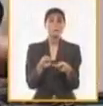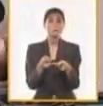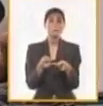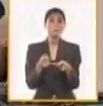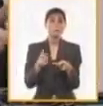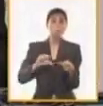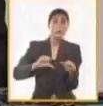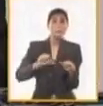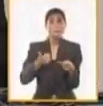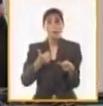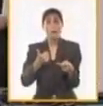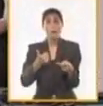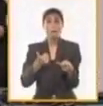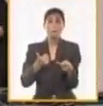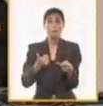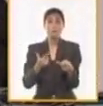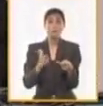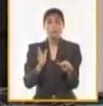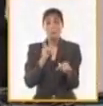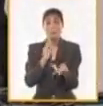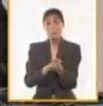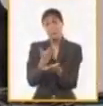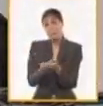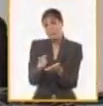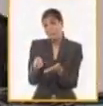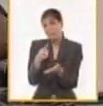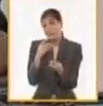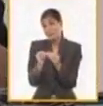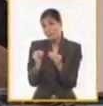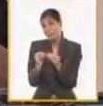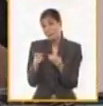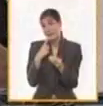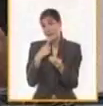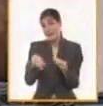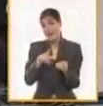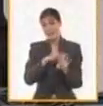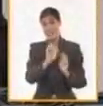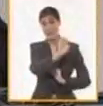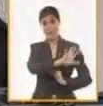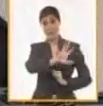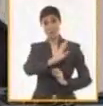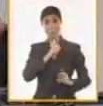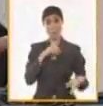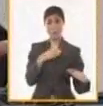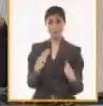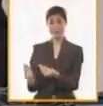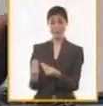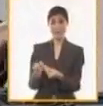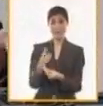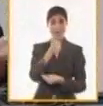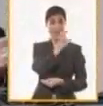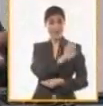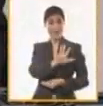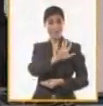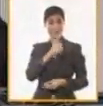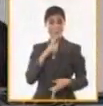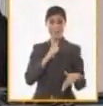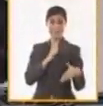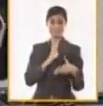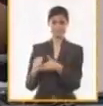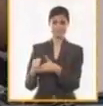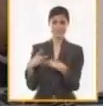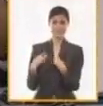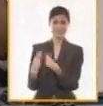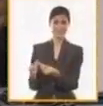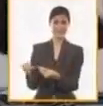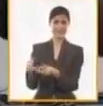las partes, pero propuesta al fin que no ha llegado desde Europa, y sin embargo se están burlando. Lógicamente que se moleste y